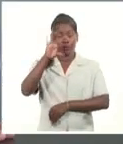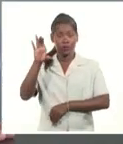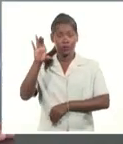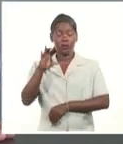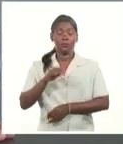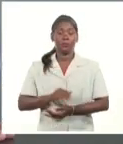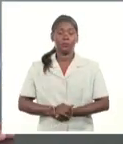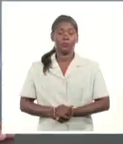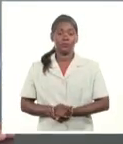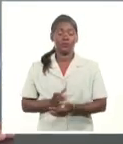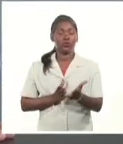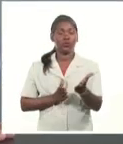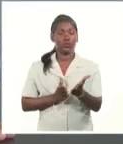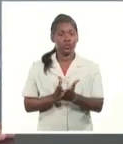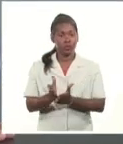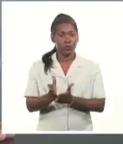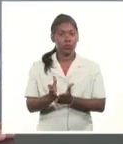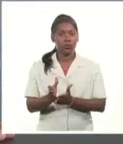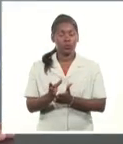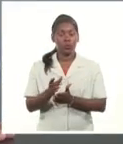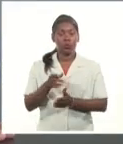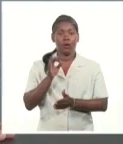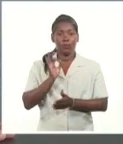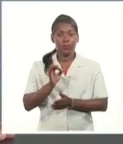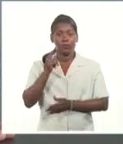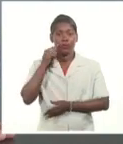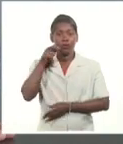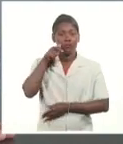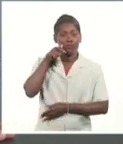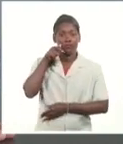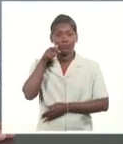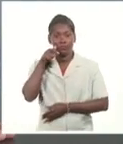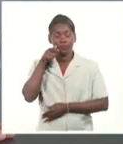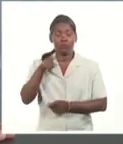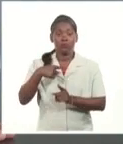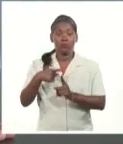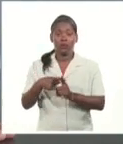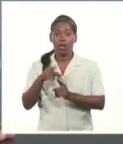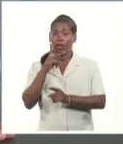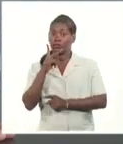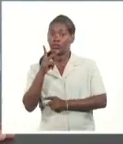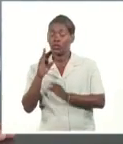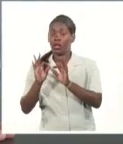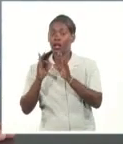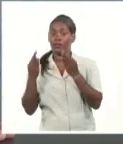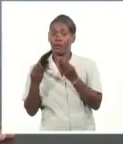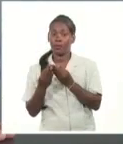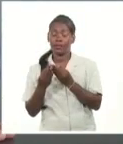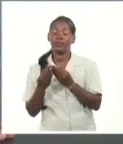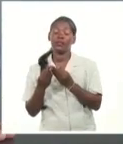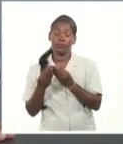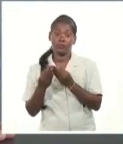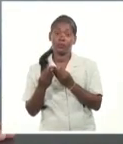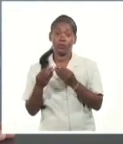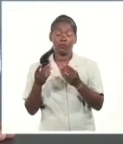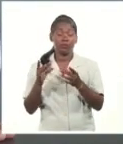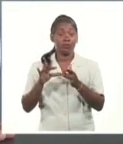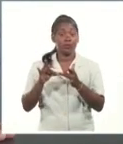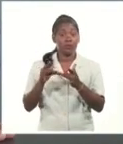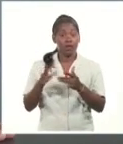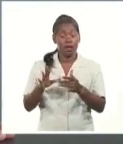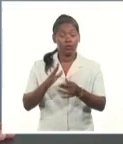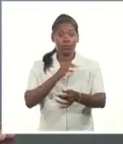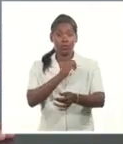Y continúa, por supuesto, el seguimiento y la atención a los familiares de los lesionados y, por supuesto, de los familiares de